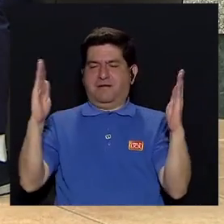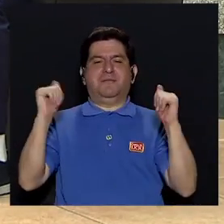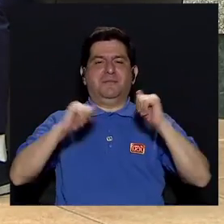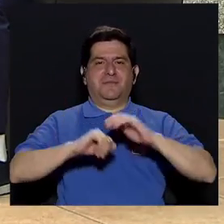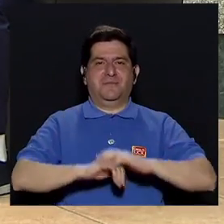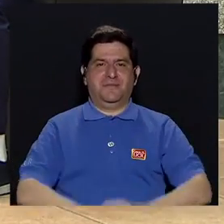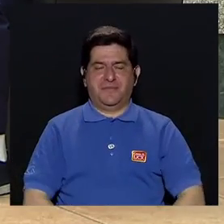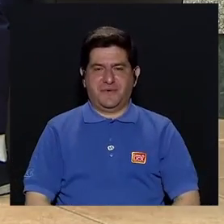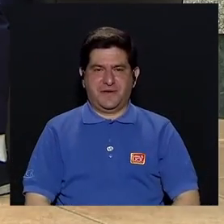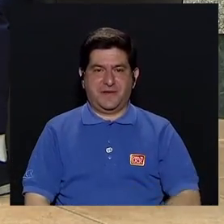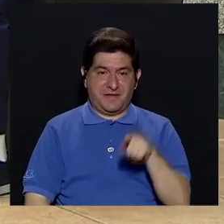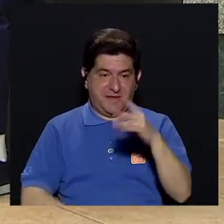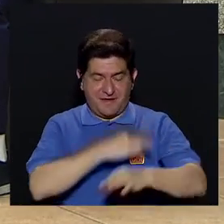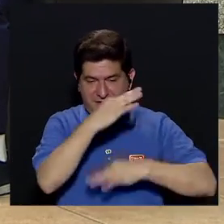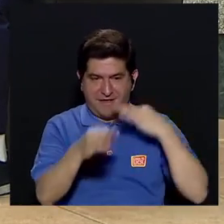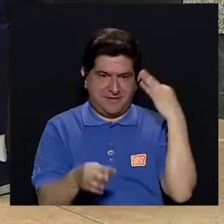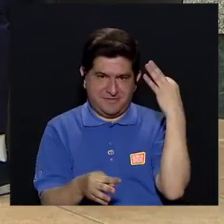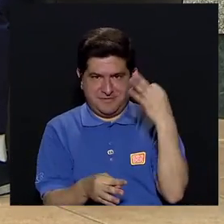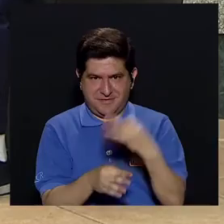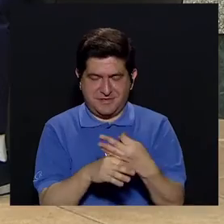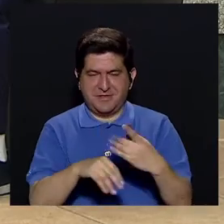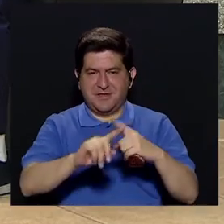amplia en este tipo